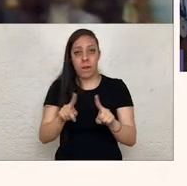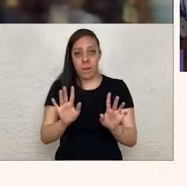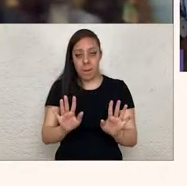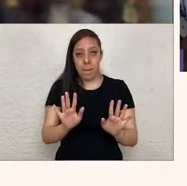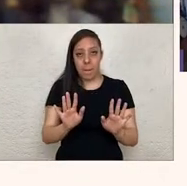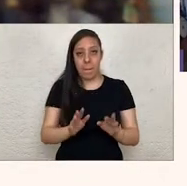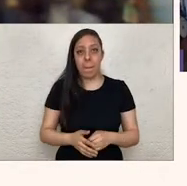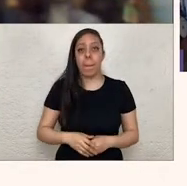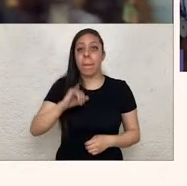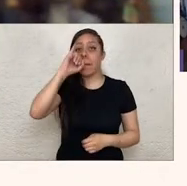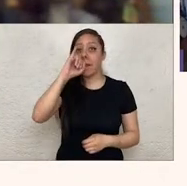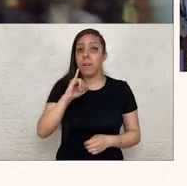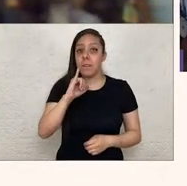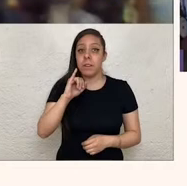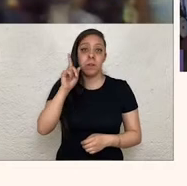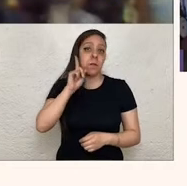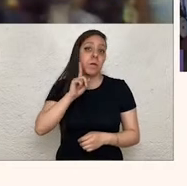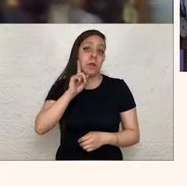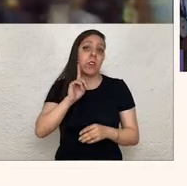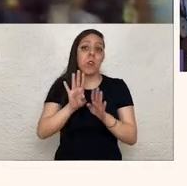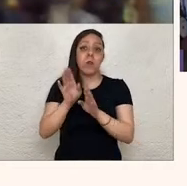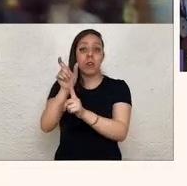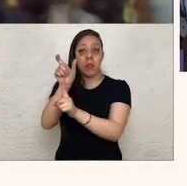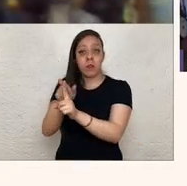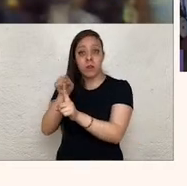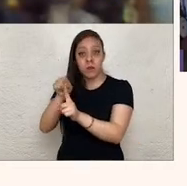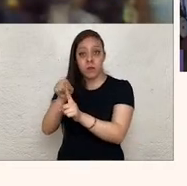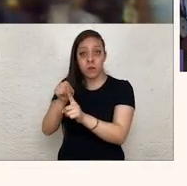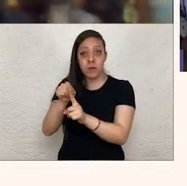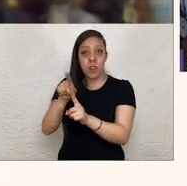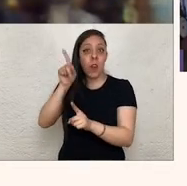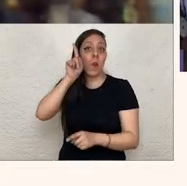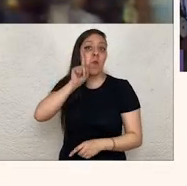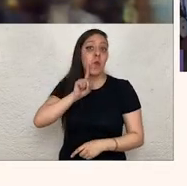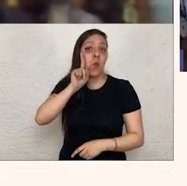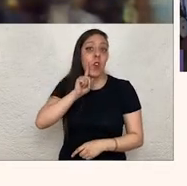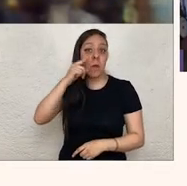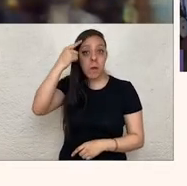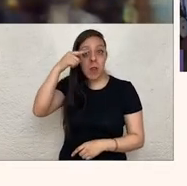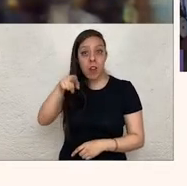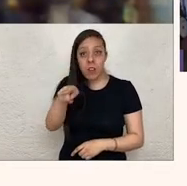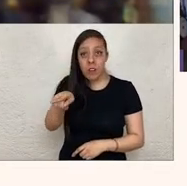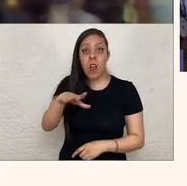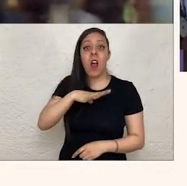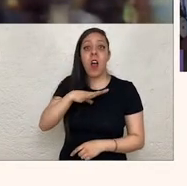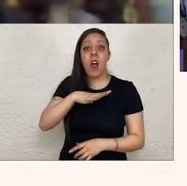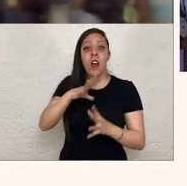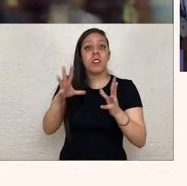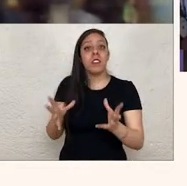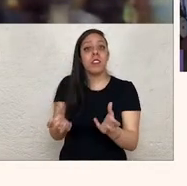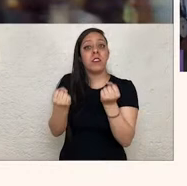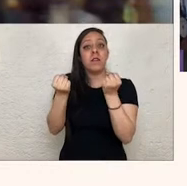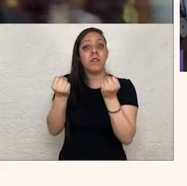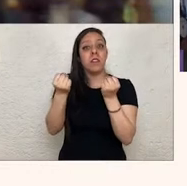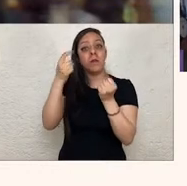con ella, diciendo, mira, a mi gente, tenemos que salvarnos. Lo importante es que algunos,